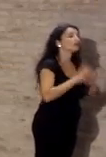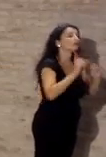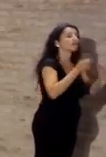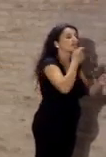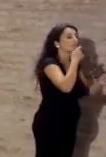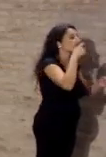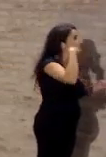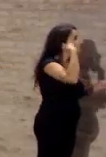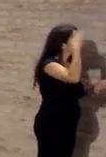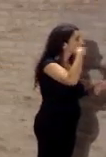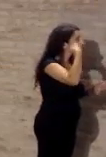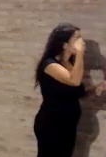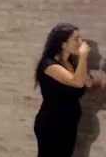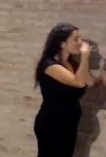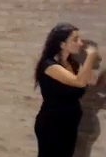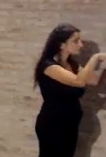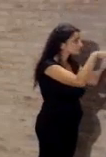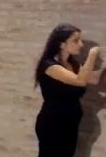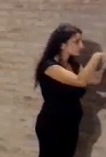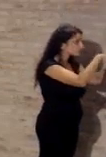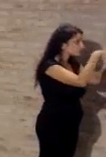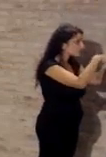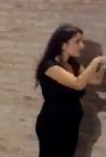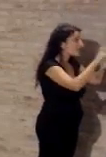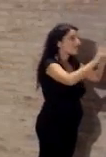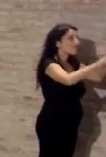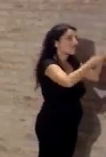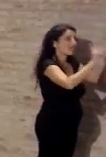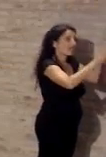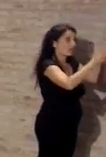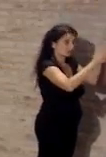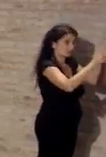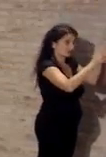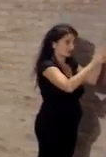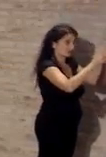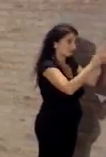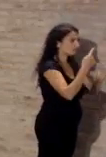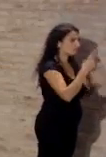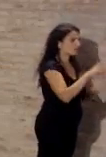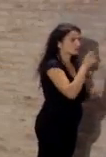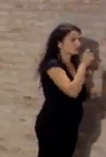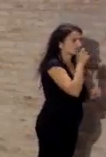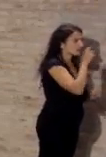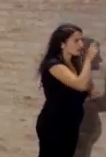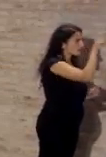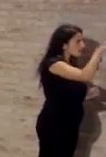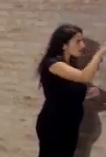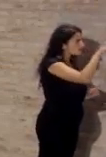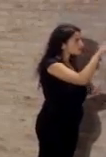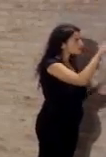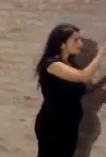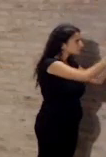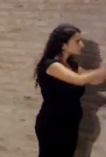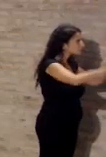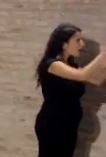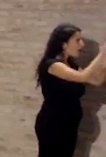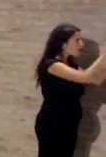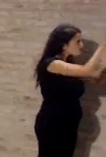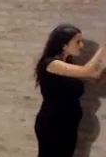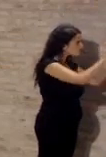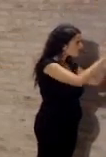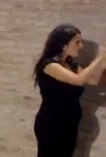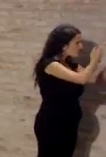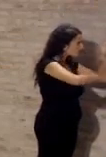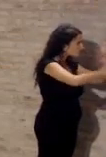con subtitulado y lengua de senias otra cosa es que ese material no diga nada de nosotros aparte de ser accesible tiene que decir